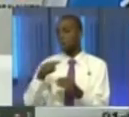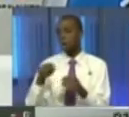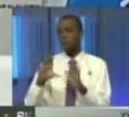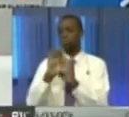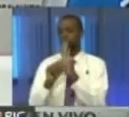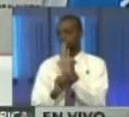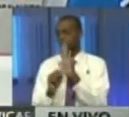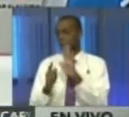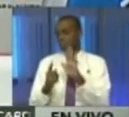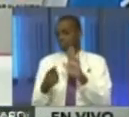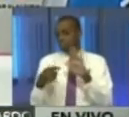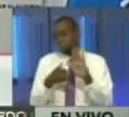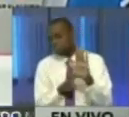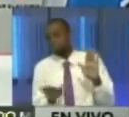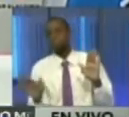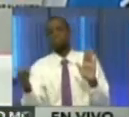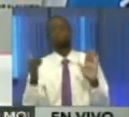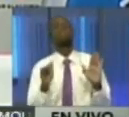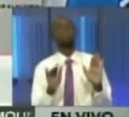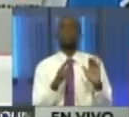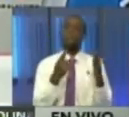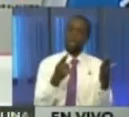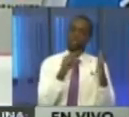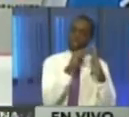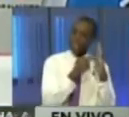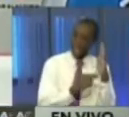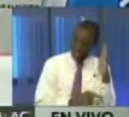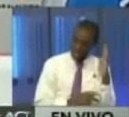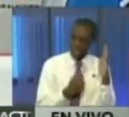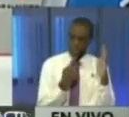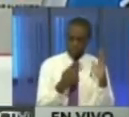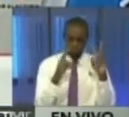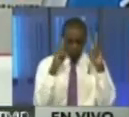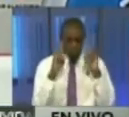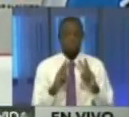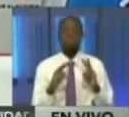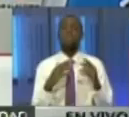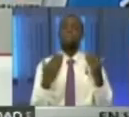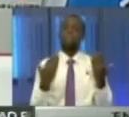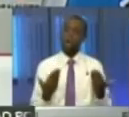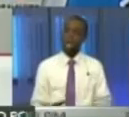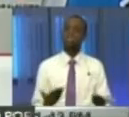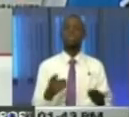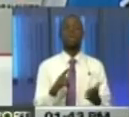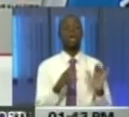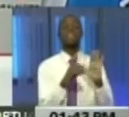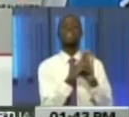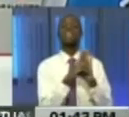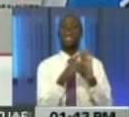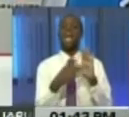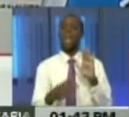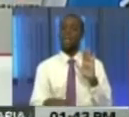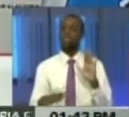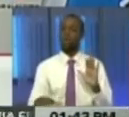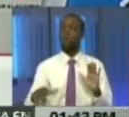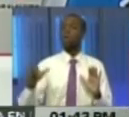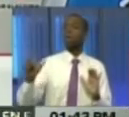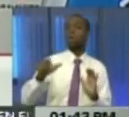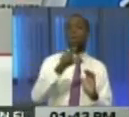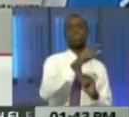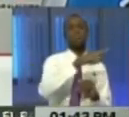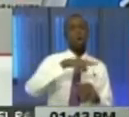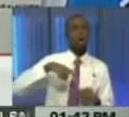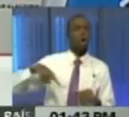políticas. Se trata, de nuevo, lo volvemos a decir, de los derechos que tiene todo un país en cuanto